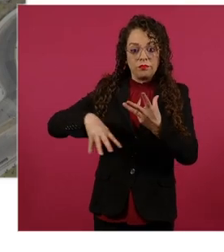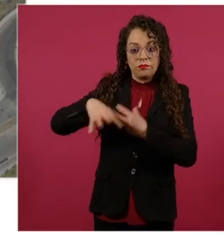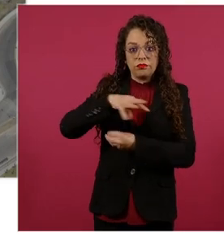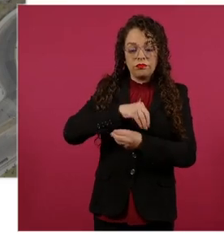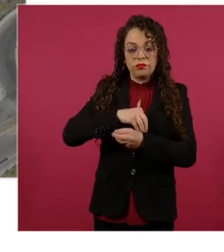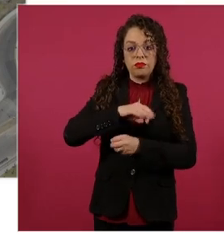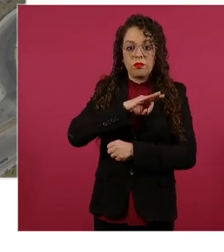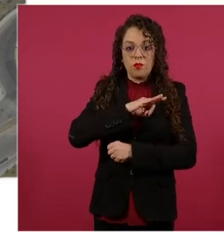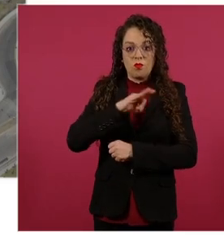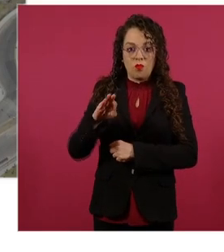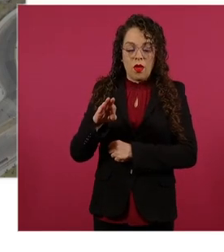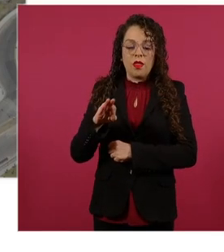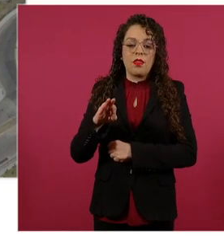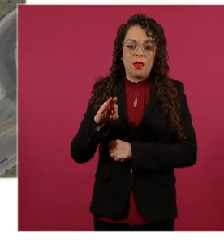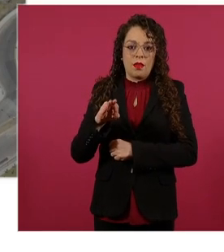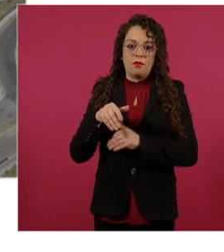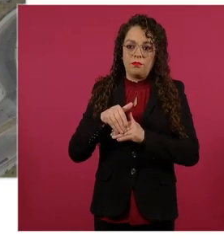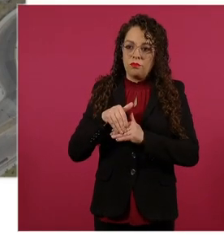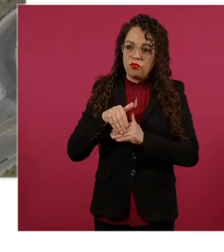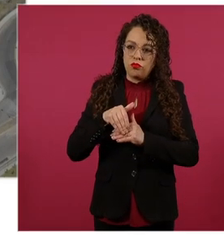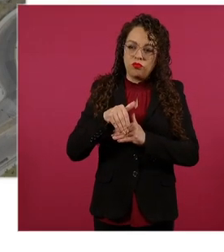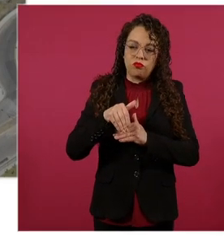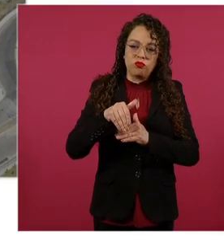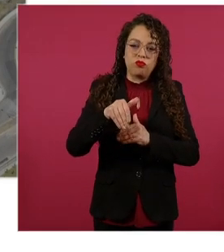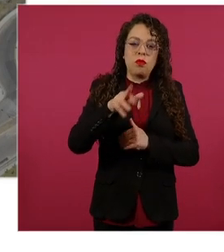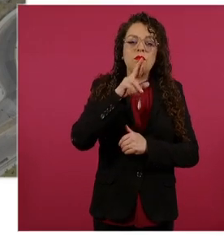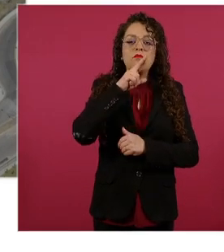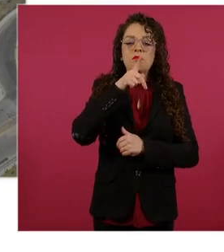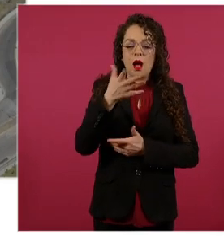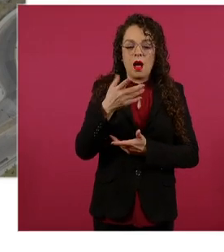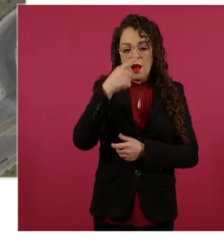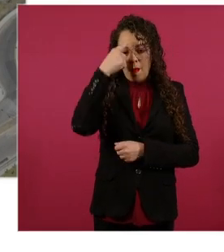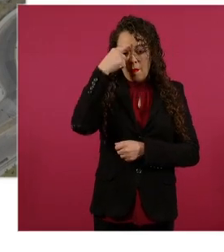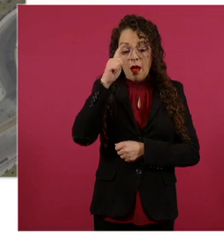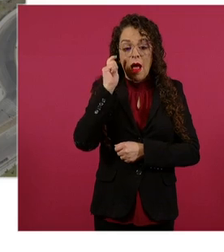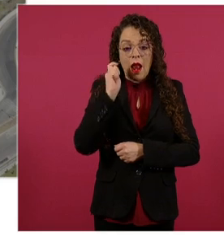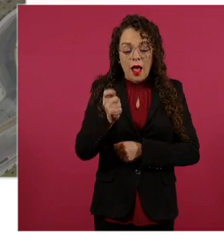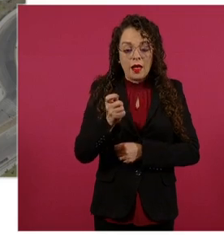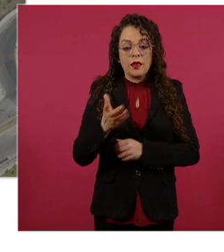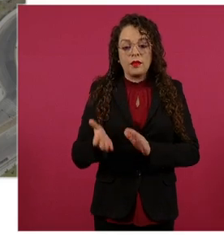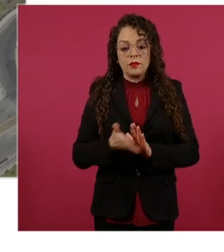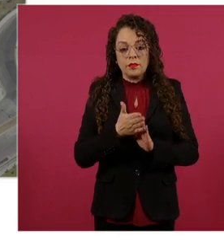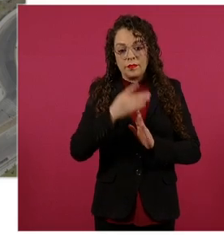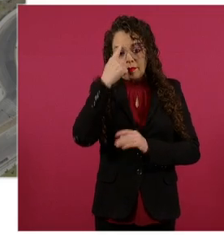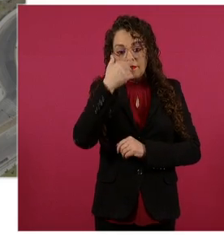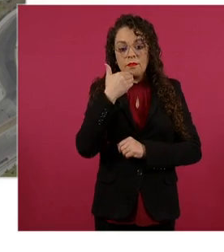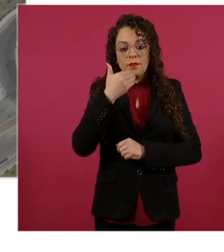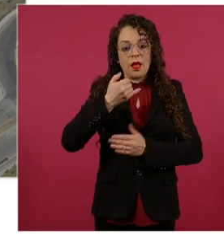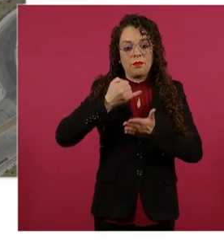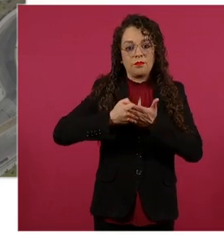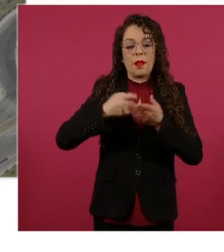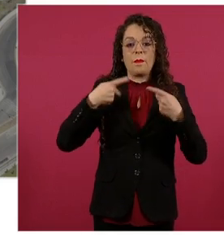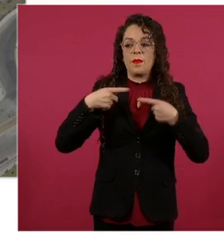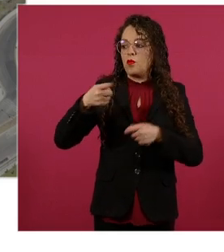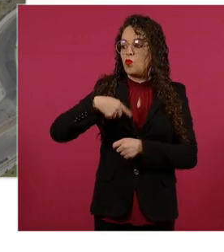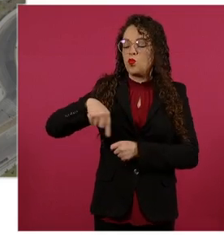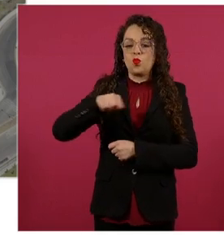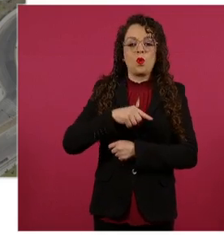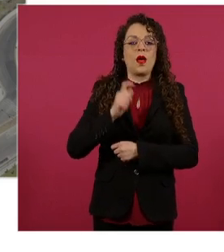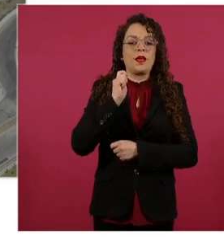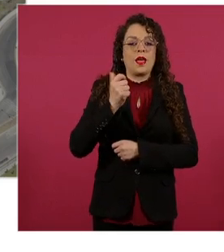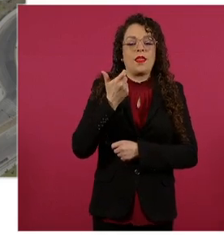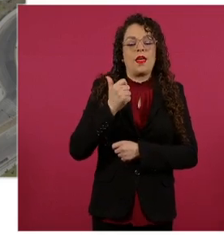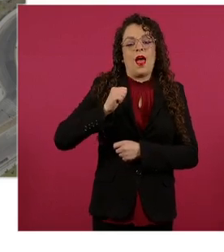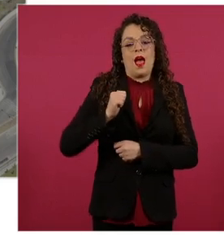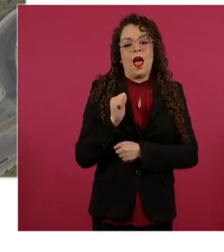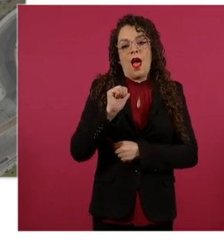hoy está invertido a largo plazo y que promueve el rendimiento para los ahorradores. Sin embargo, vemos